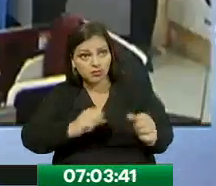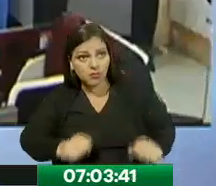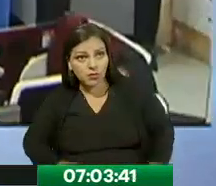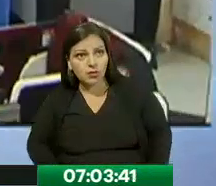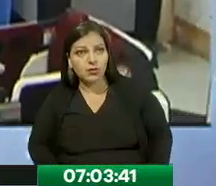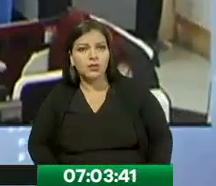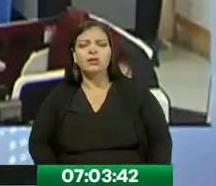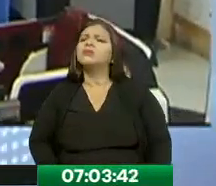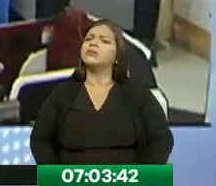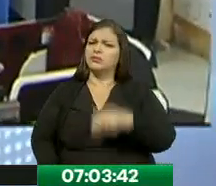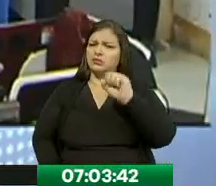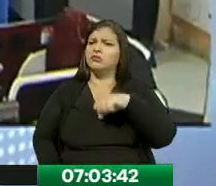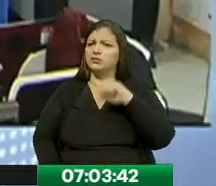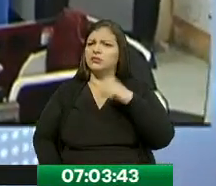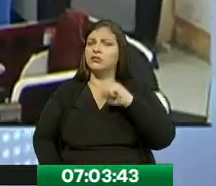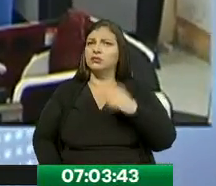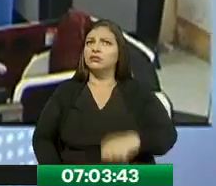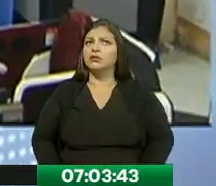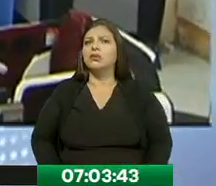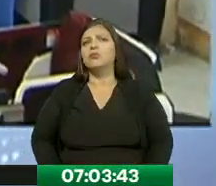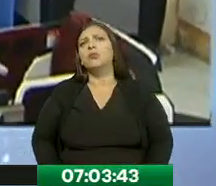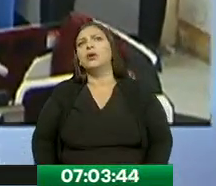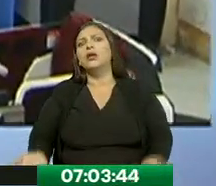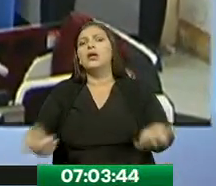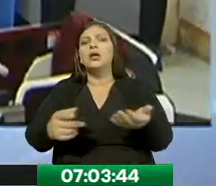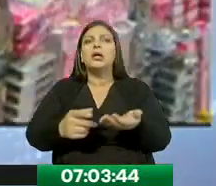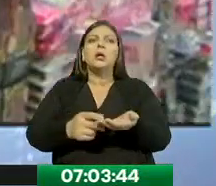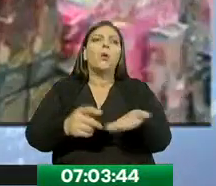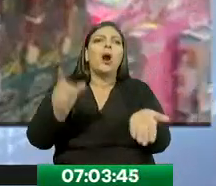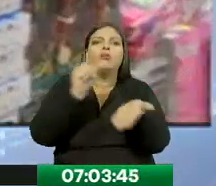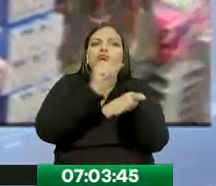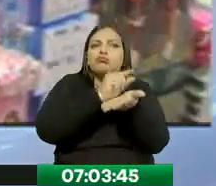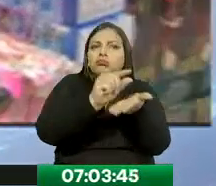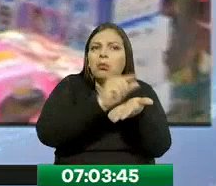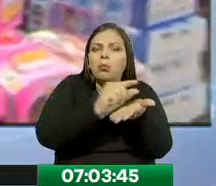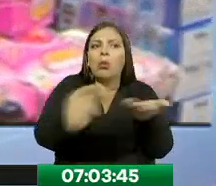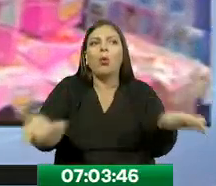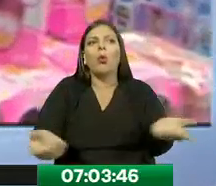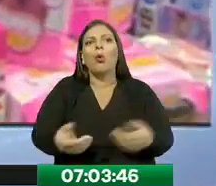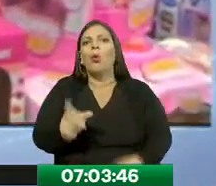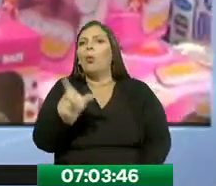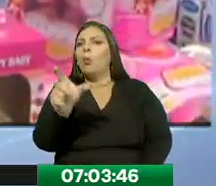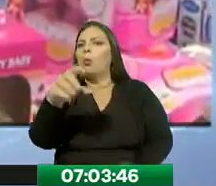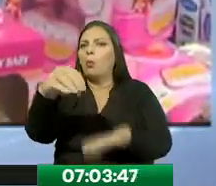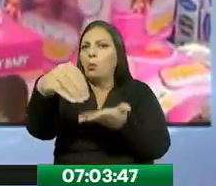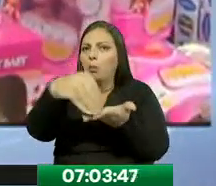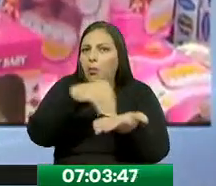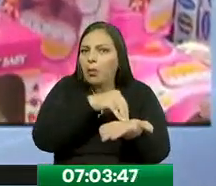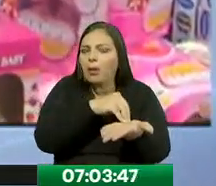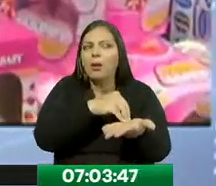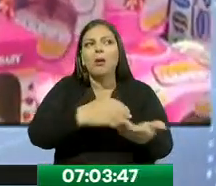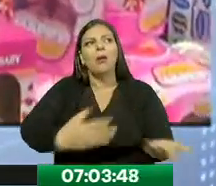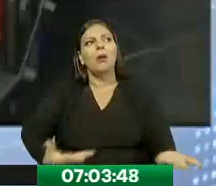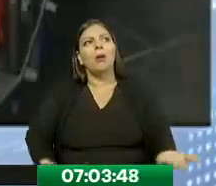sepa. Claro, tenemos plan acumulativo, tenemos tarjetas de crédito, todas las tarjetas.